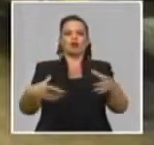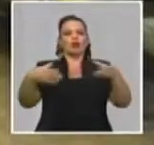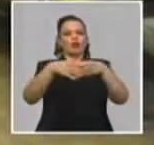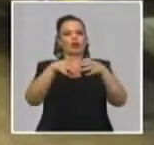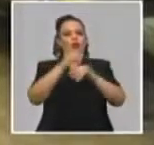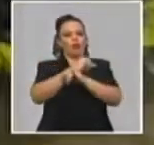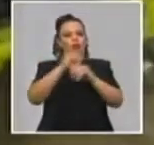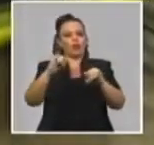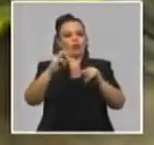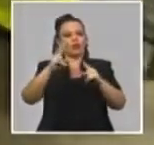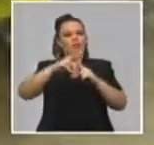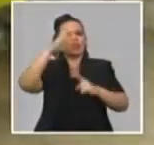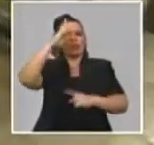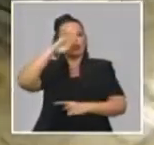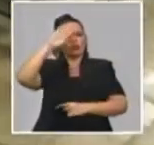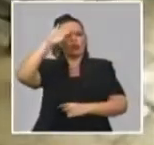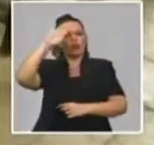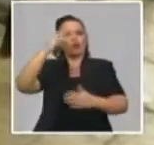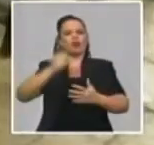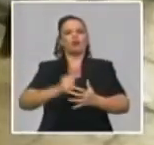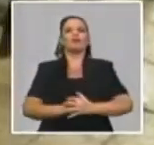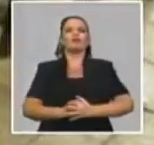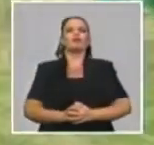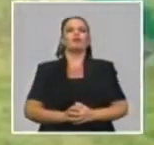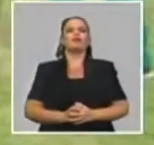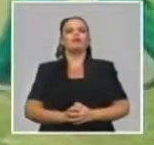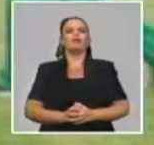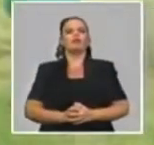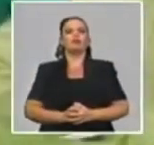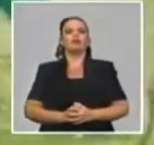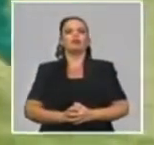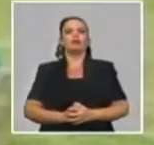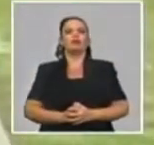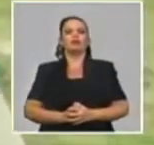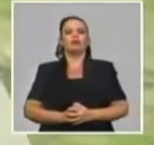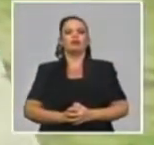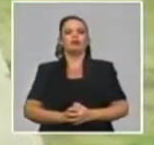Ariel Aldama y Liliana Abad Peña, especial para La Mesa Redonda.